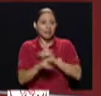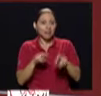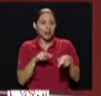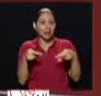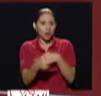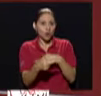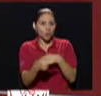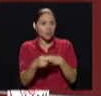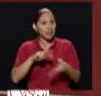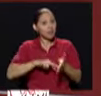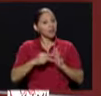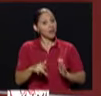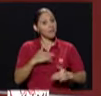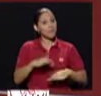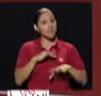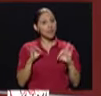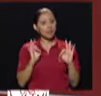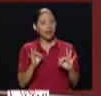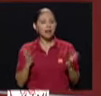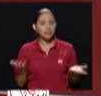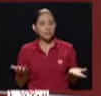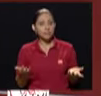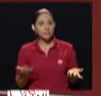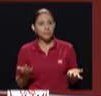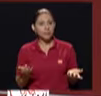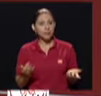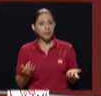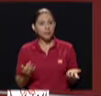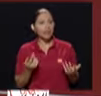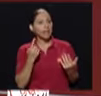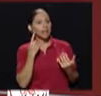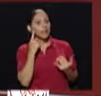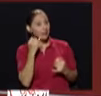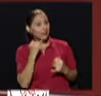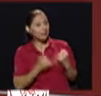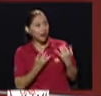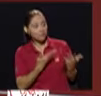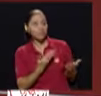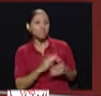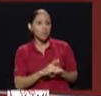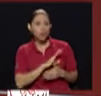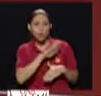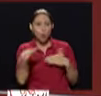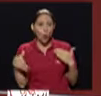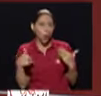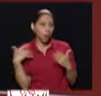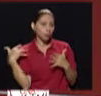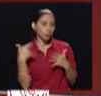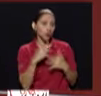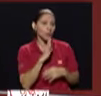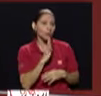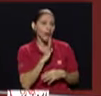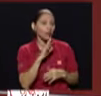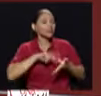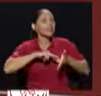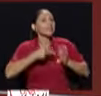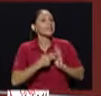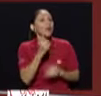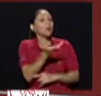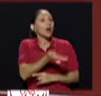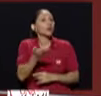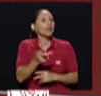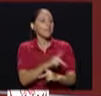país, de la región y que se traducen en bienestar, sobre todo. Que para cerrar, Marino, definitivamente todo esto que hemos hablado solo se traduce en una